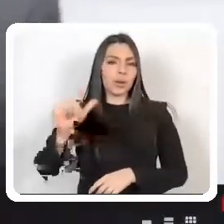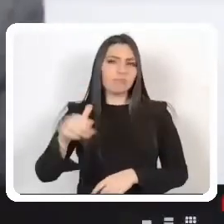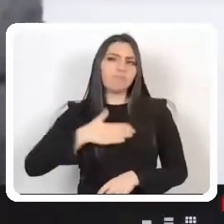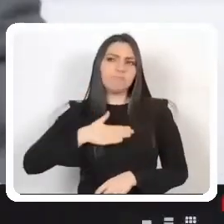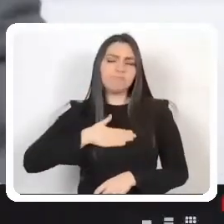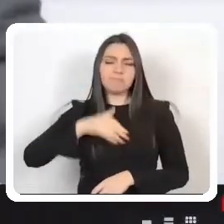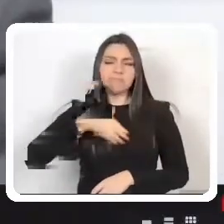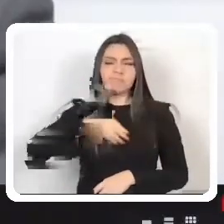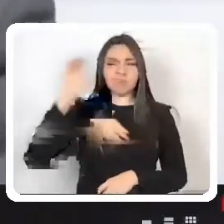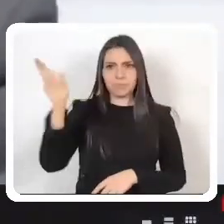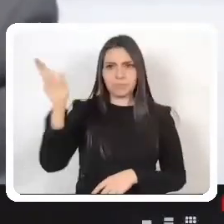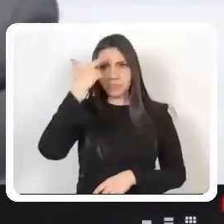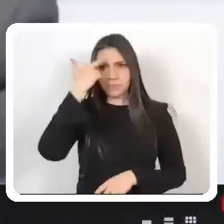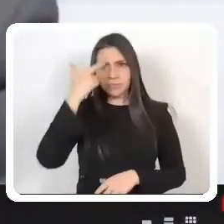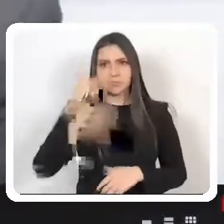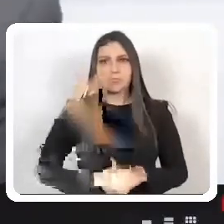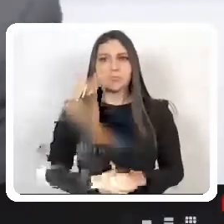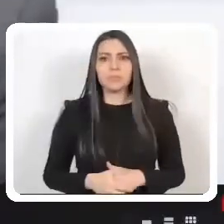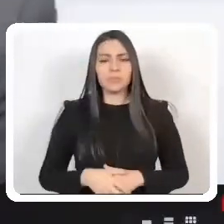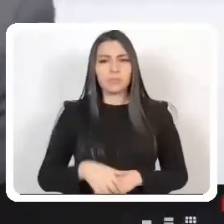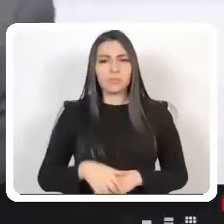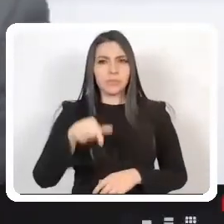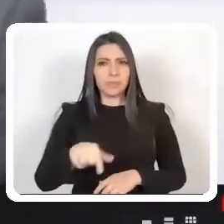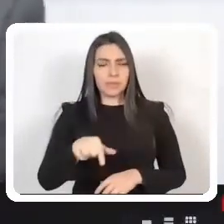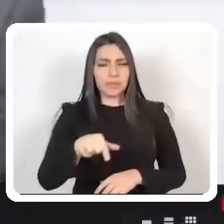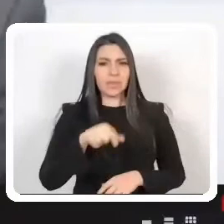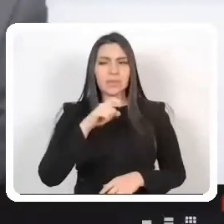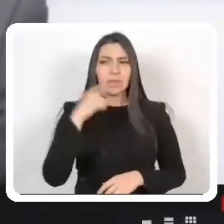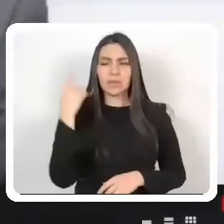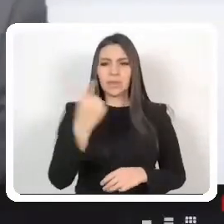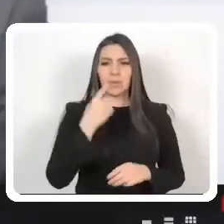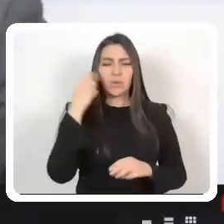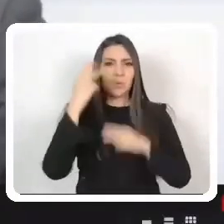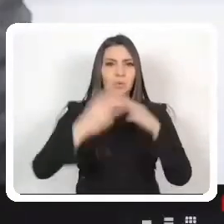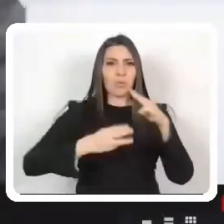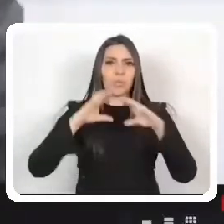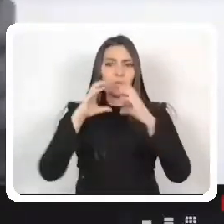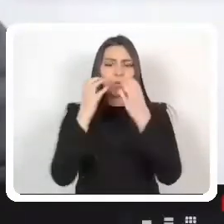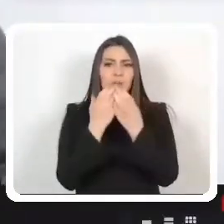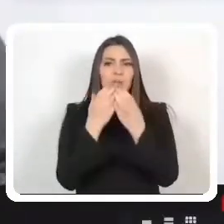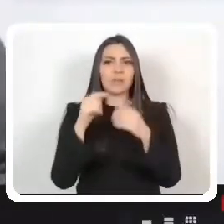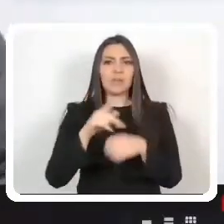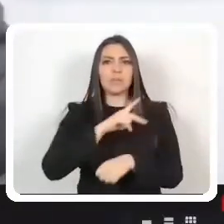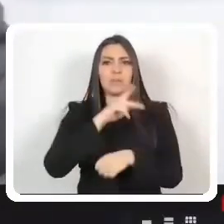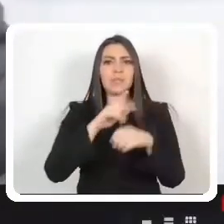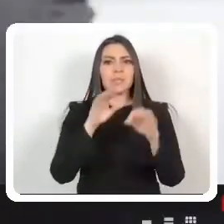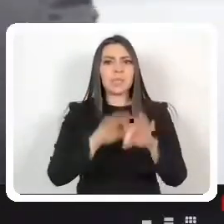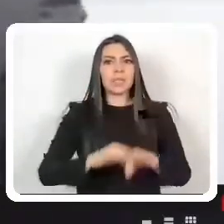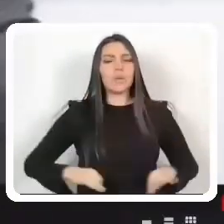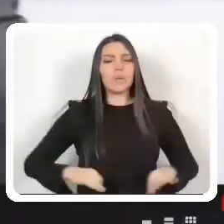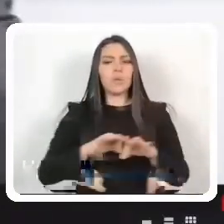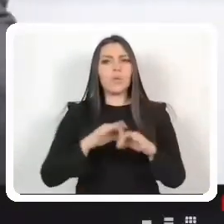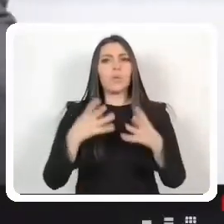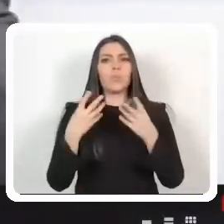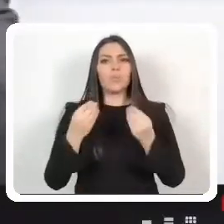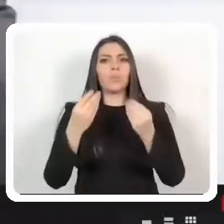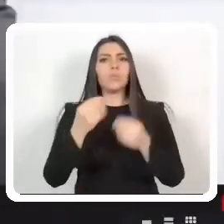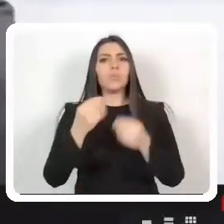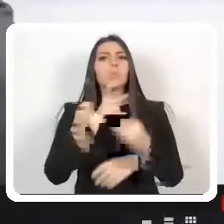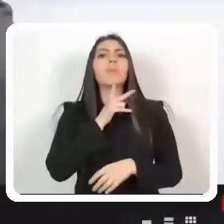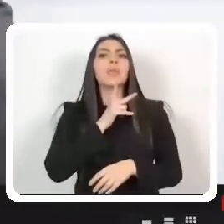sido un país importante en el escenario petrolero mundial por el volumen de exportación de petróleo crudo.